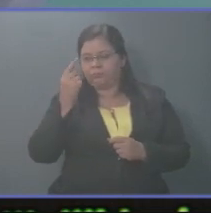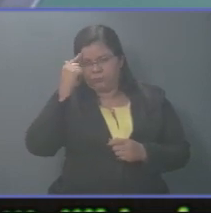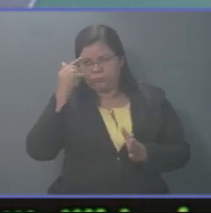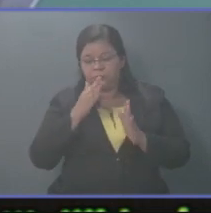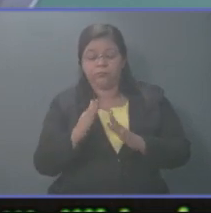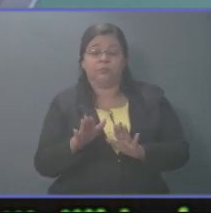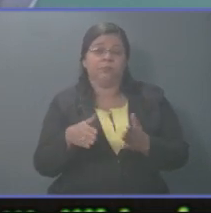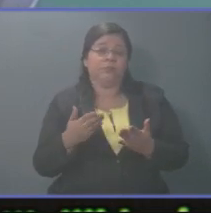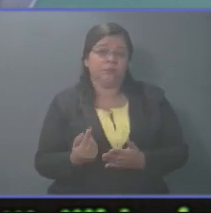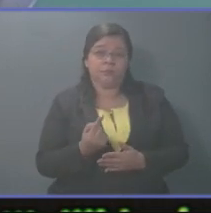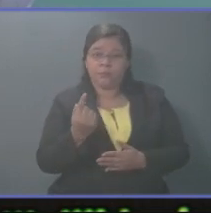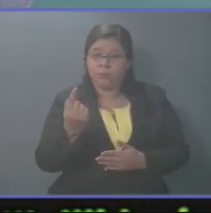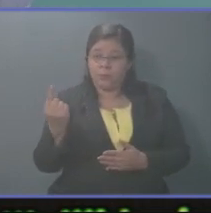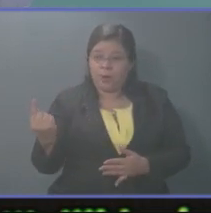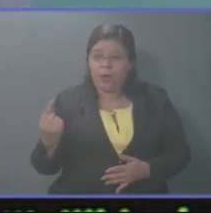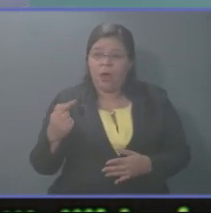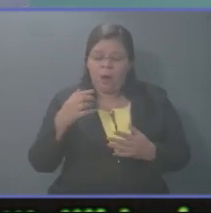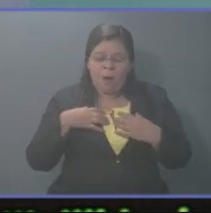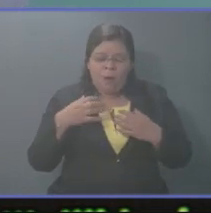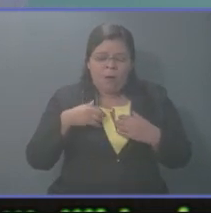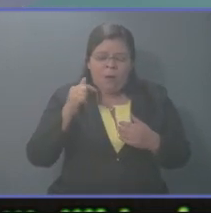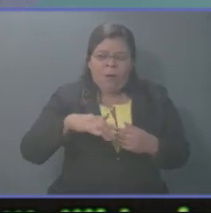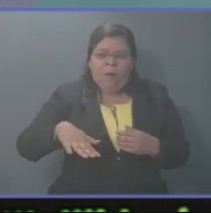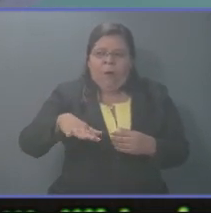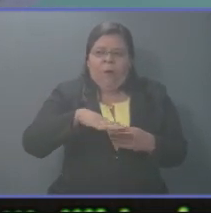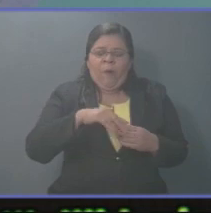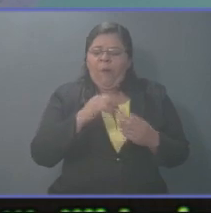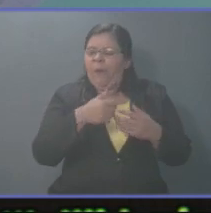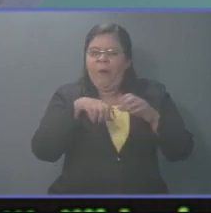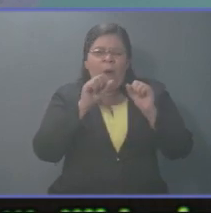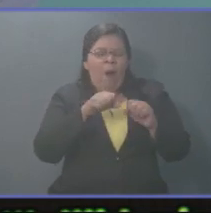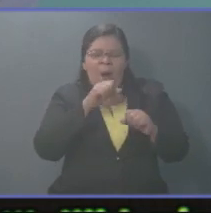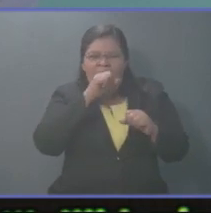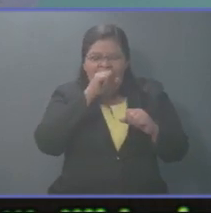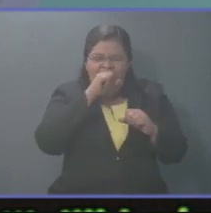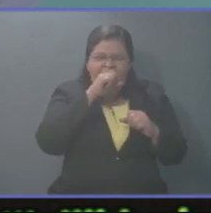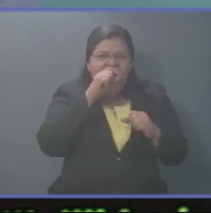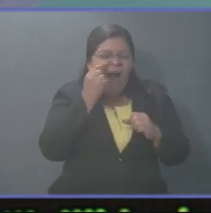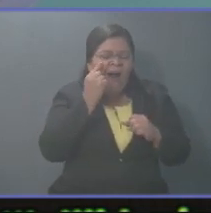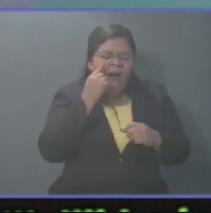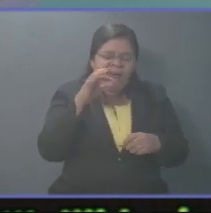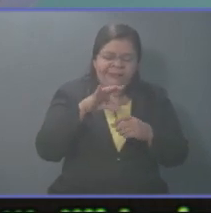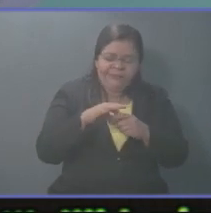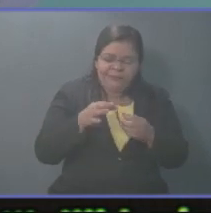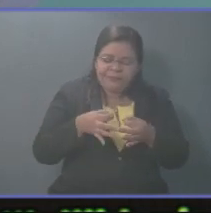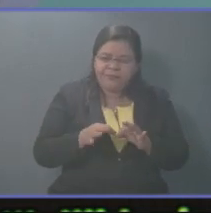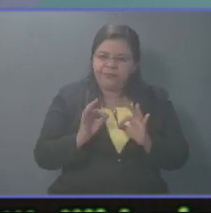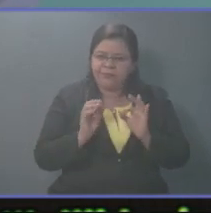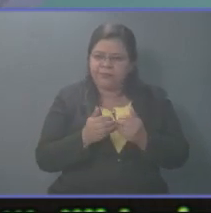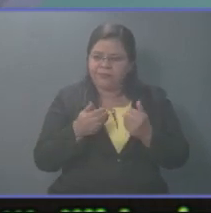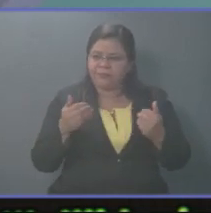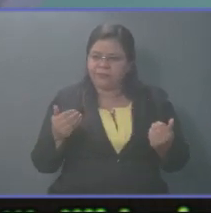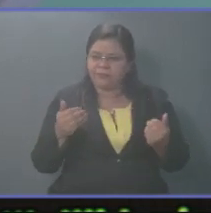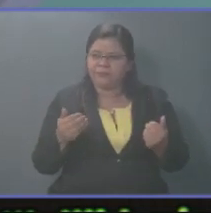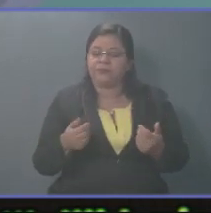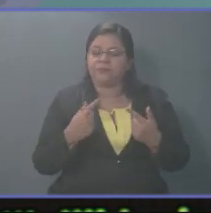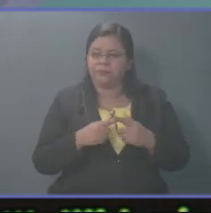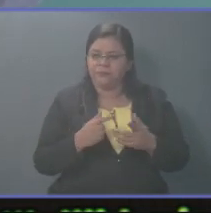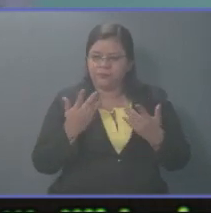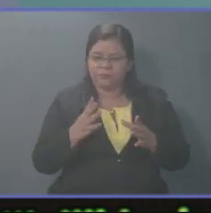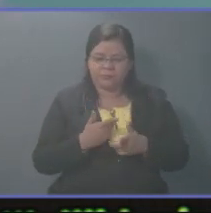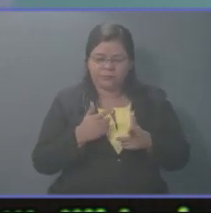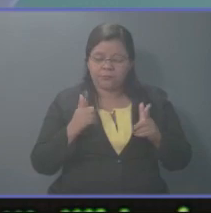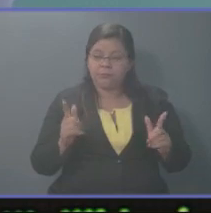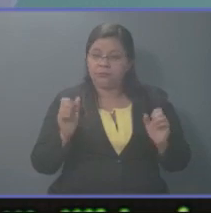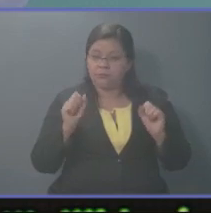los votantes que residen en el territorio no pueden escoger dónde acreditar su voto de forma indiscriminada. Dejar en libertad